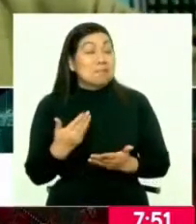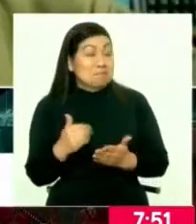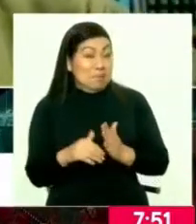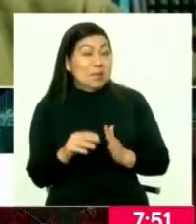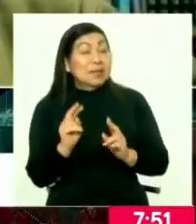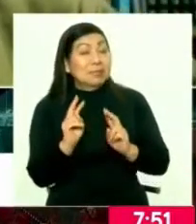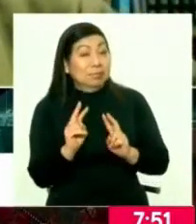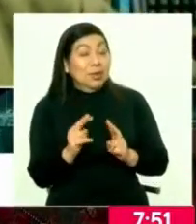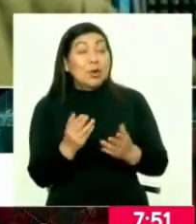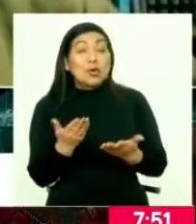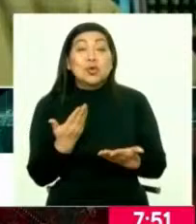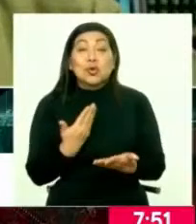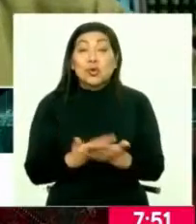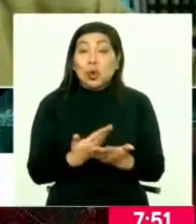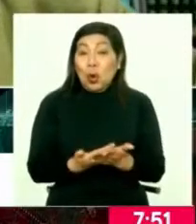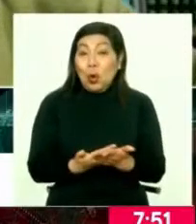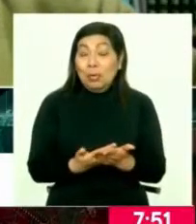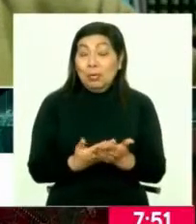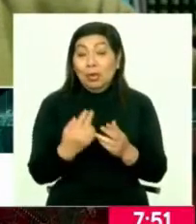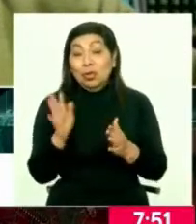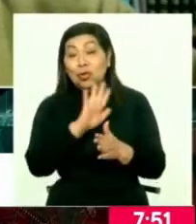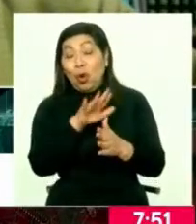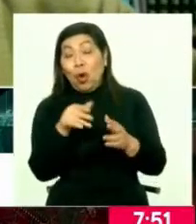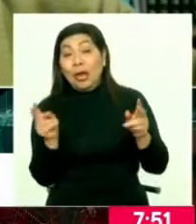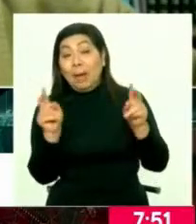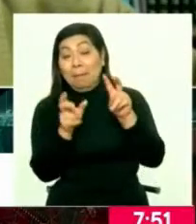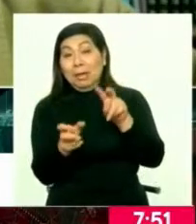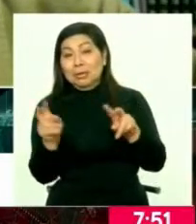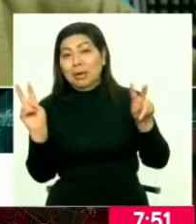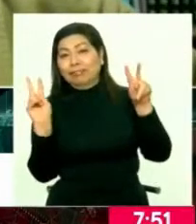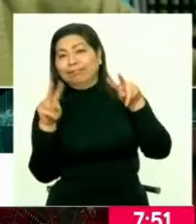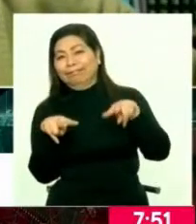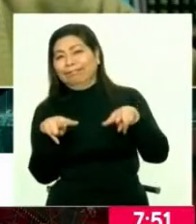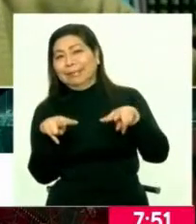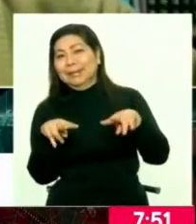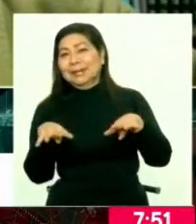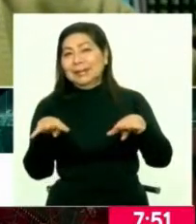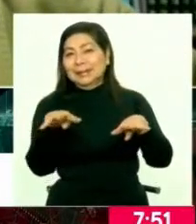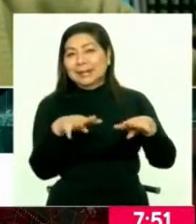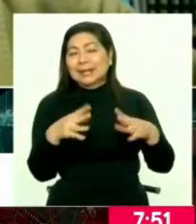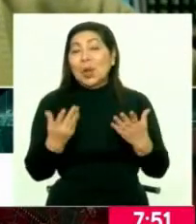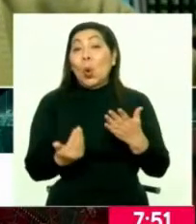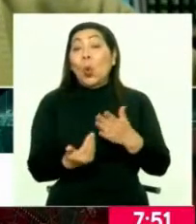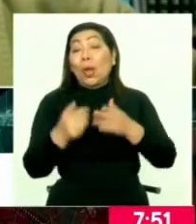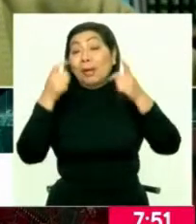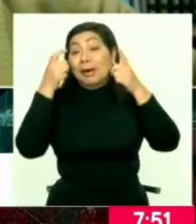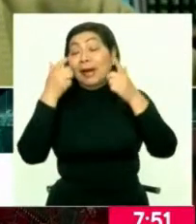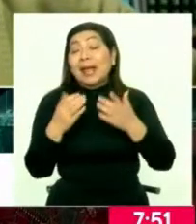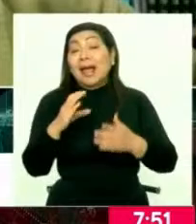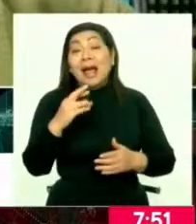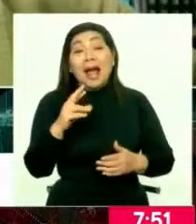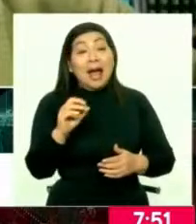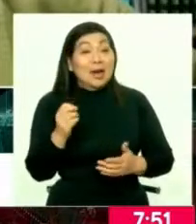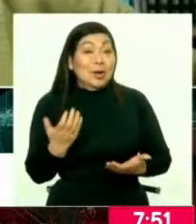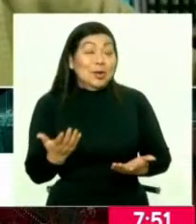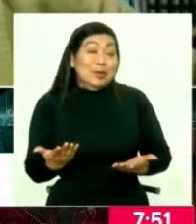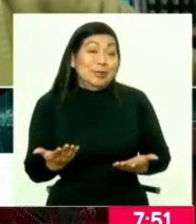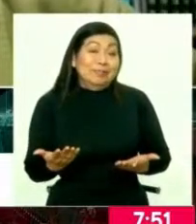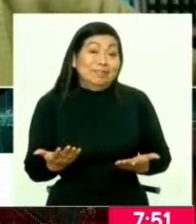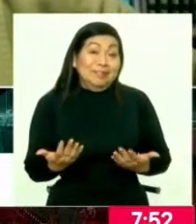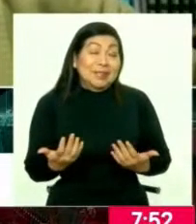valen mucho, ¿no? Sobre todo si tienen los ojos del mundo sobre en este caso ya el nuevo rey, ¿no? Sobre Carlos